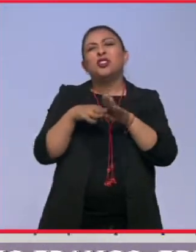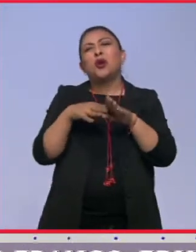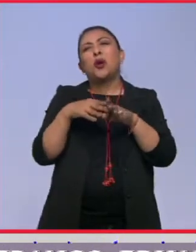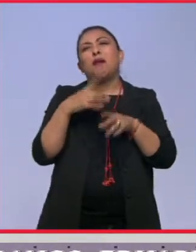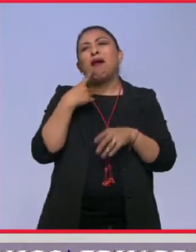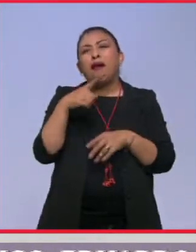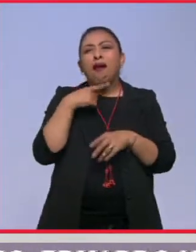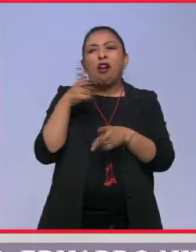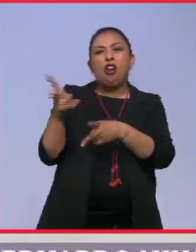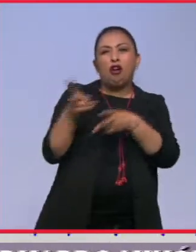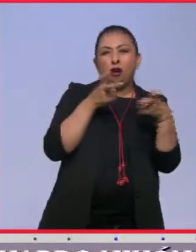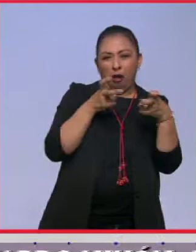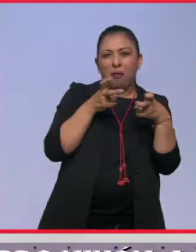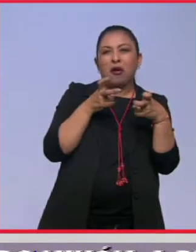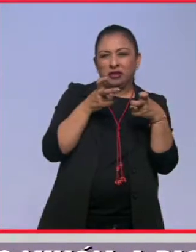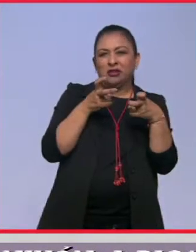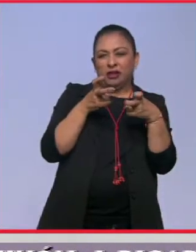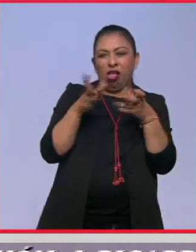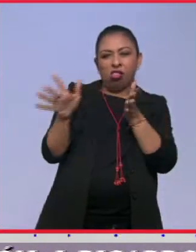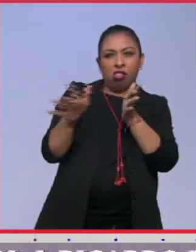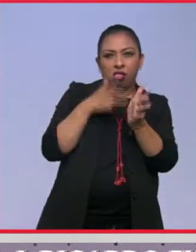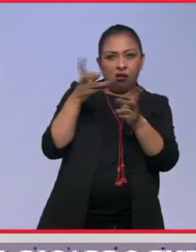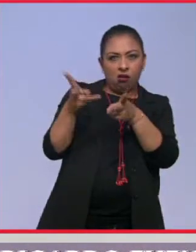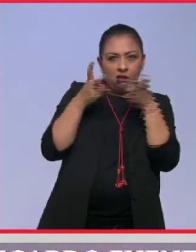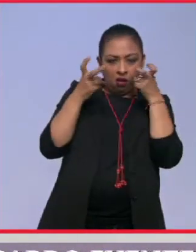plagios, por eso los invito a ver